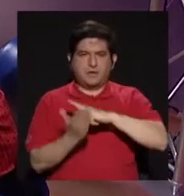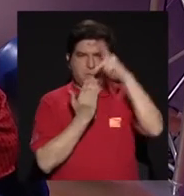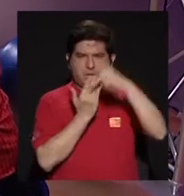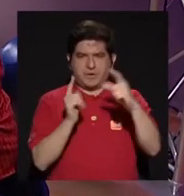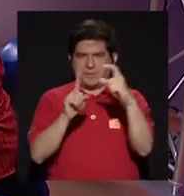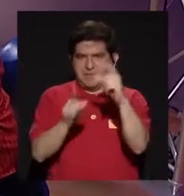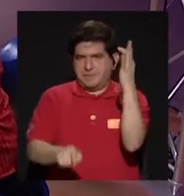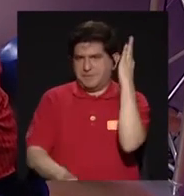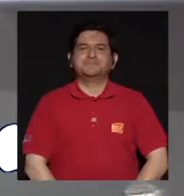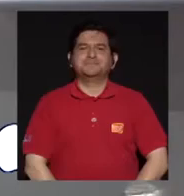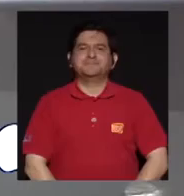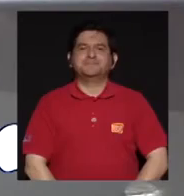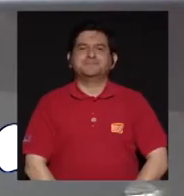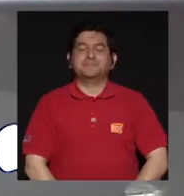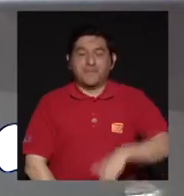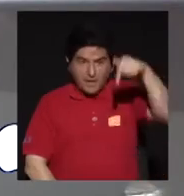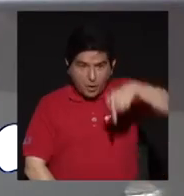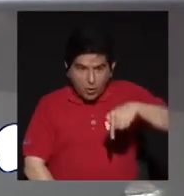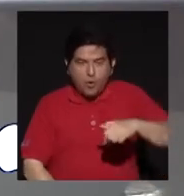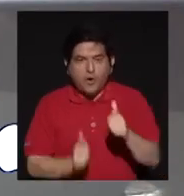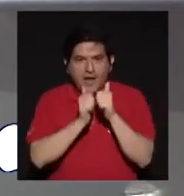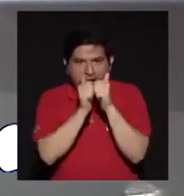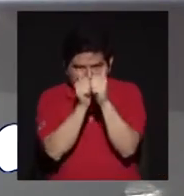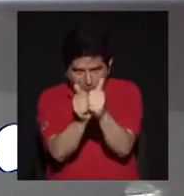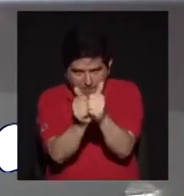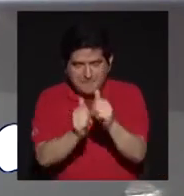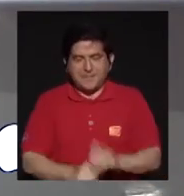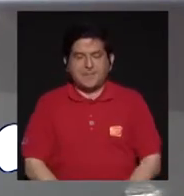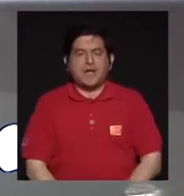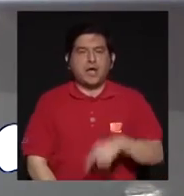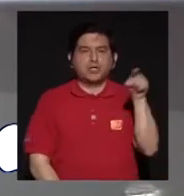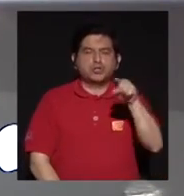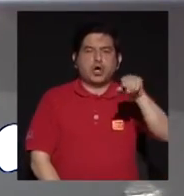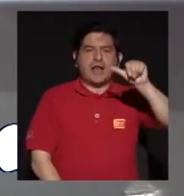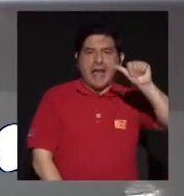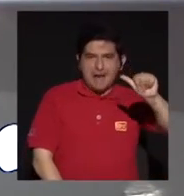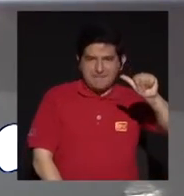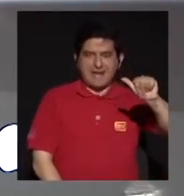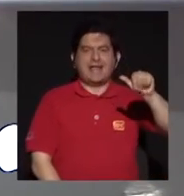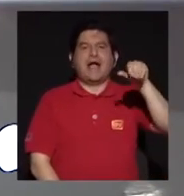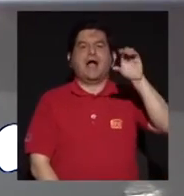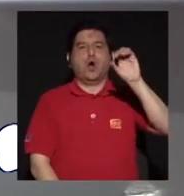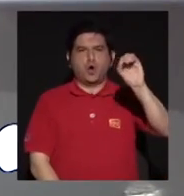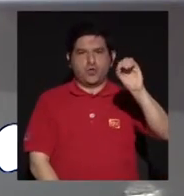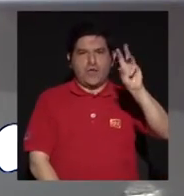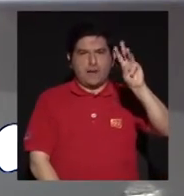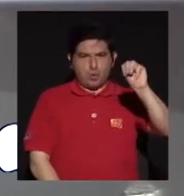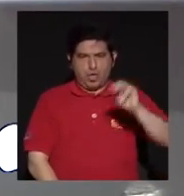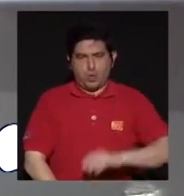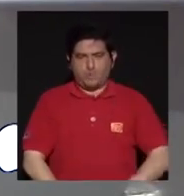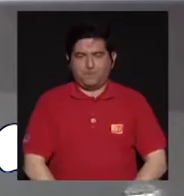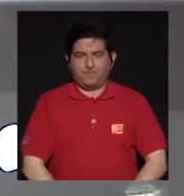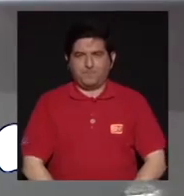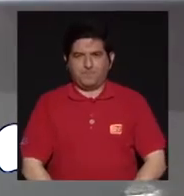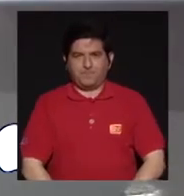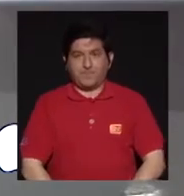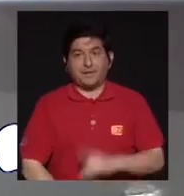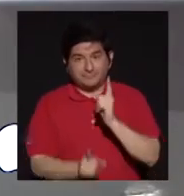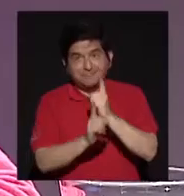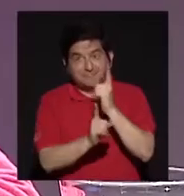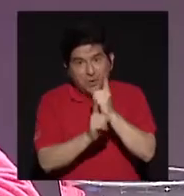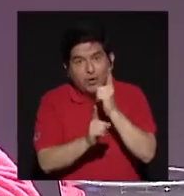Mujer. Estamos hoy acompañadas de Soyla América Ortega Murillo. Muy